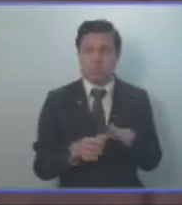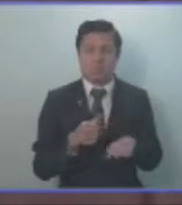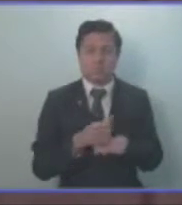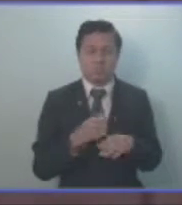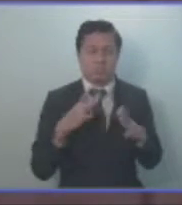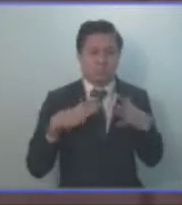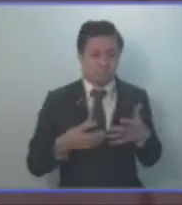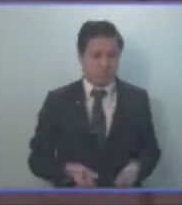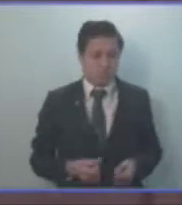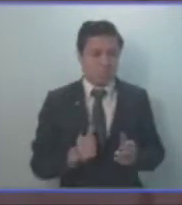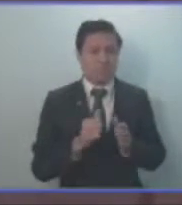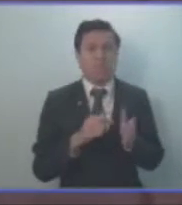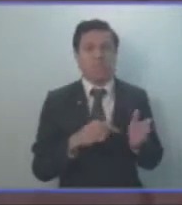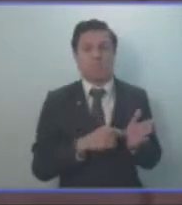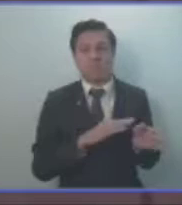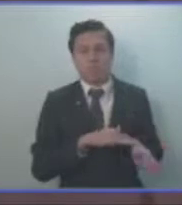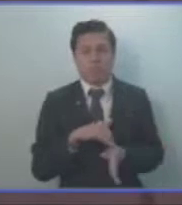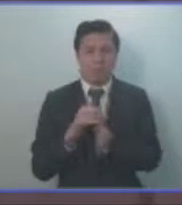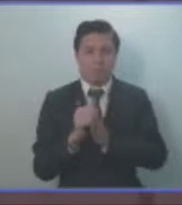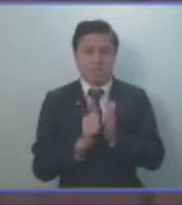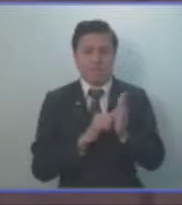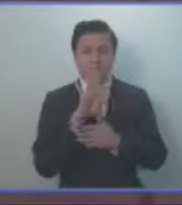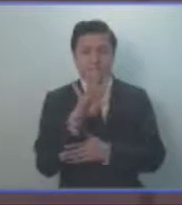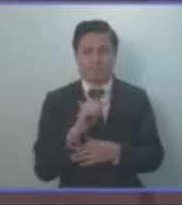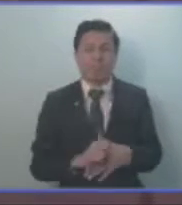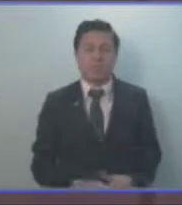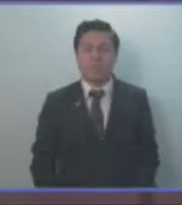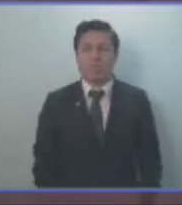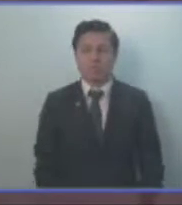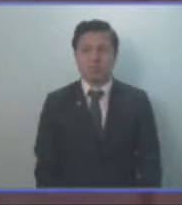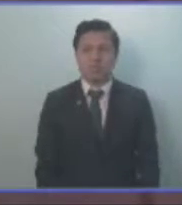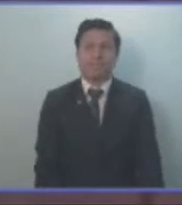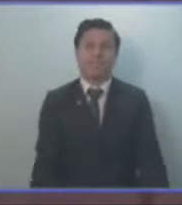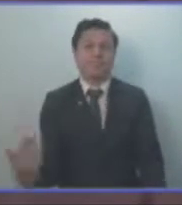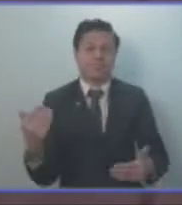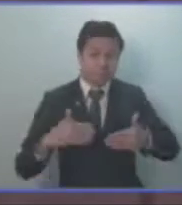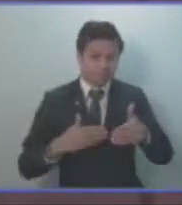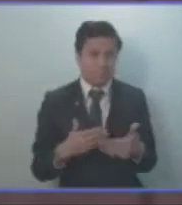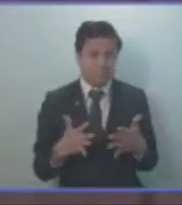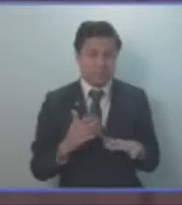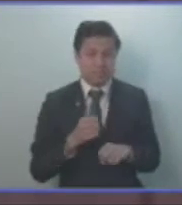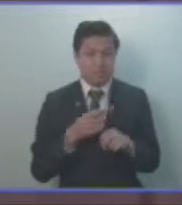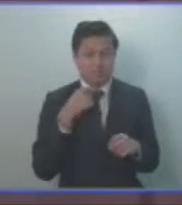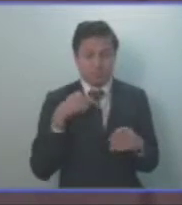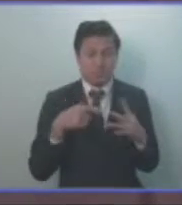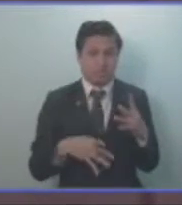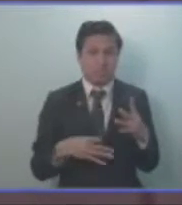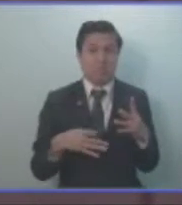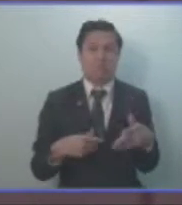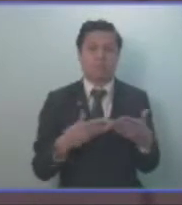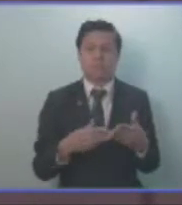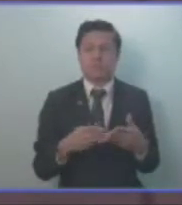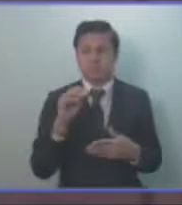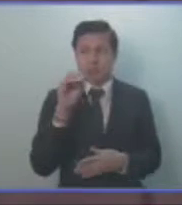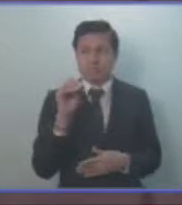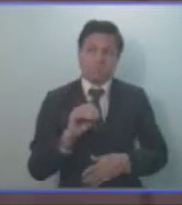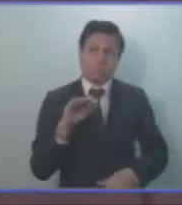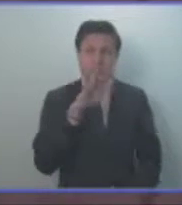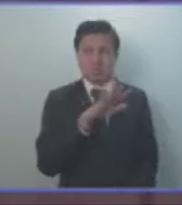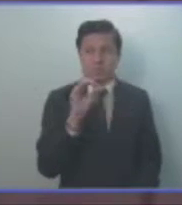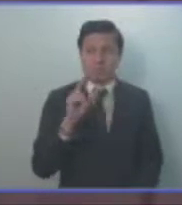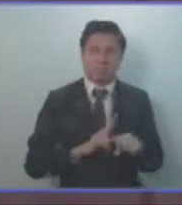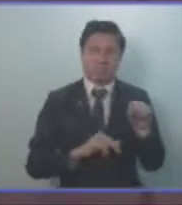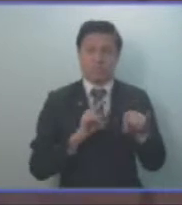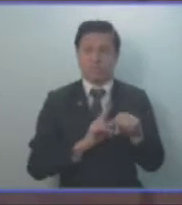Pública. Artículo 4. Los trámites establecidos en el presente decreto generarán una tasa de